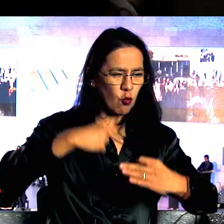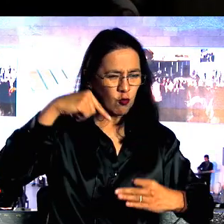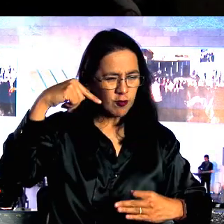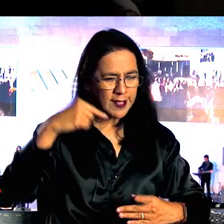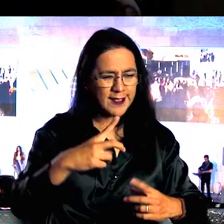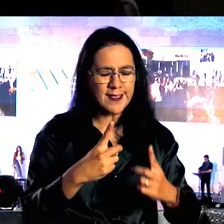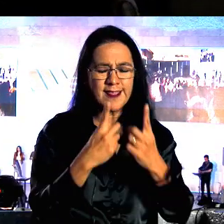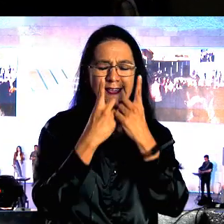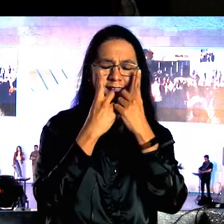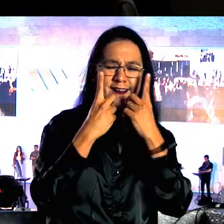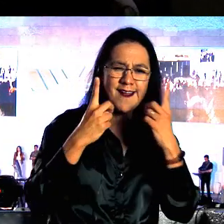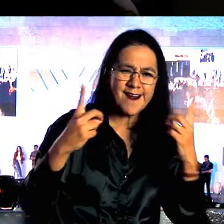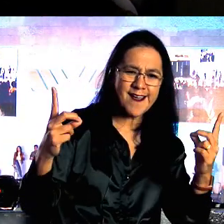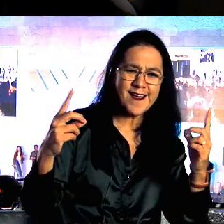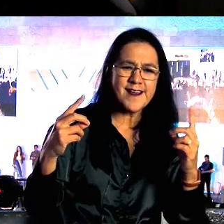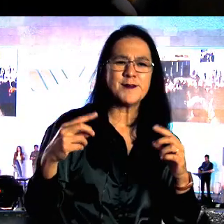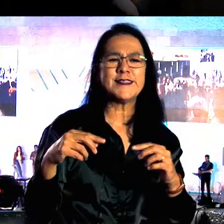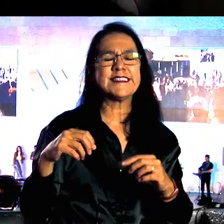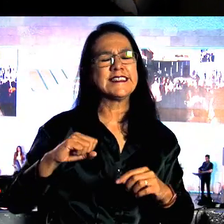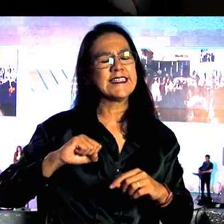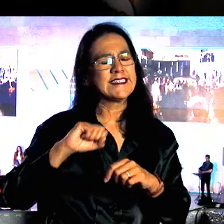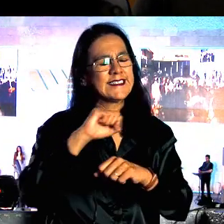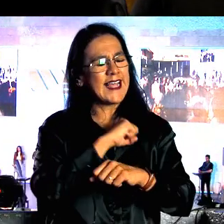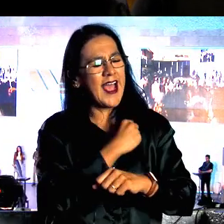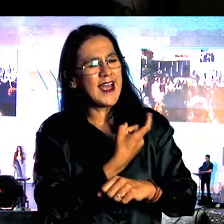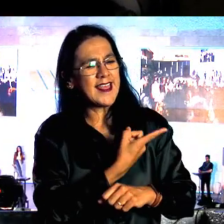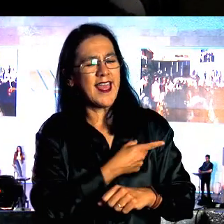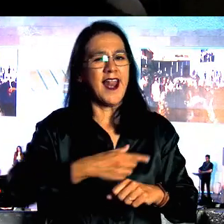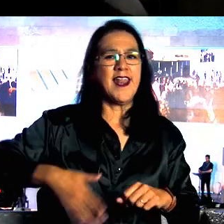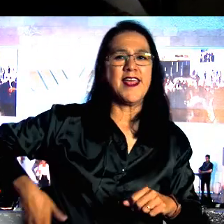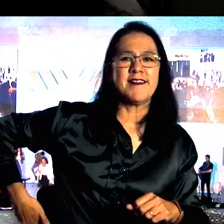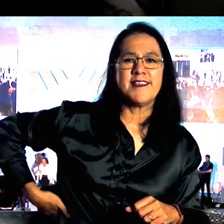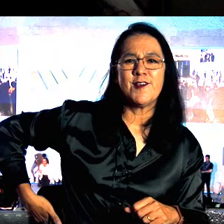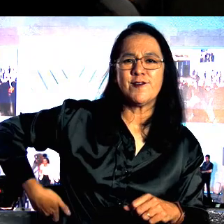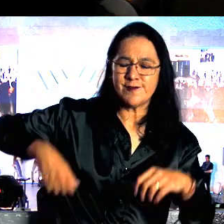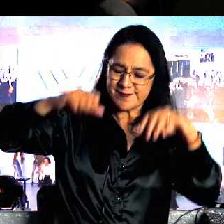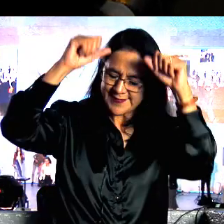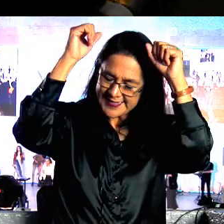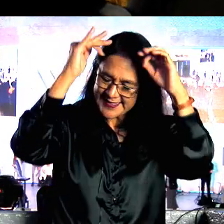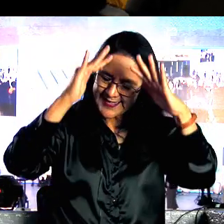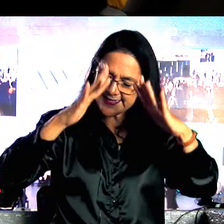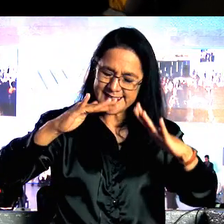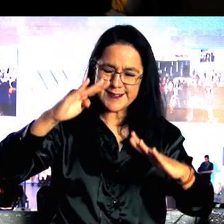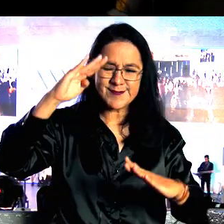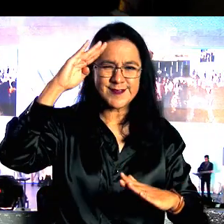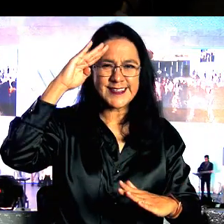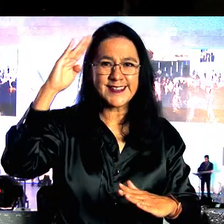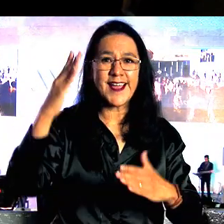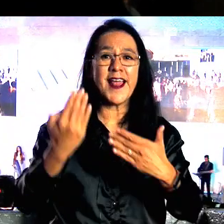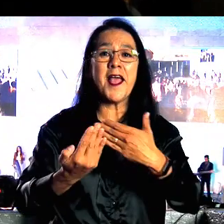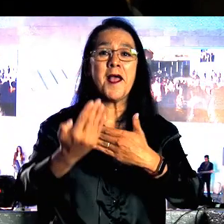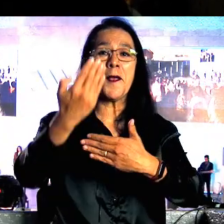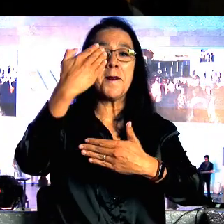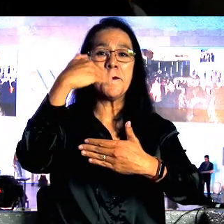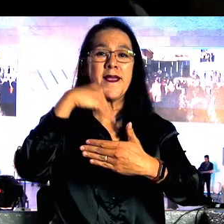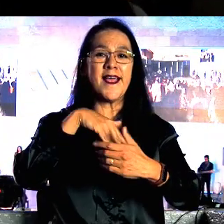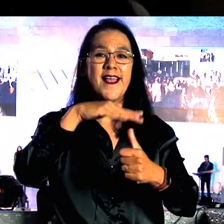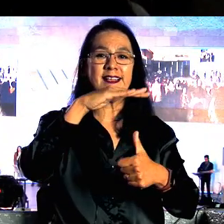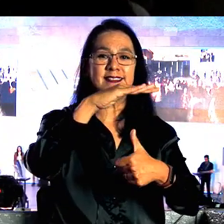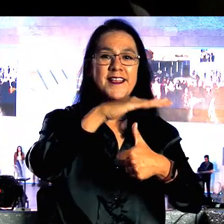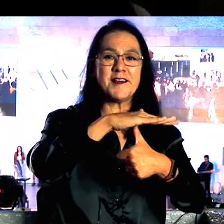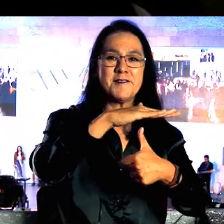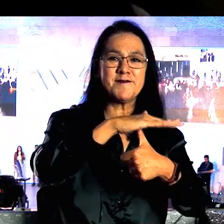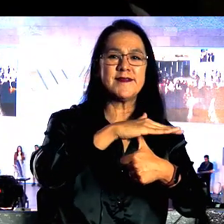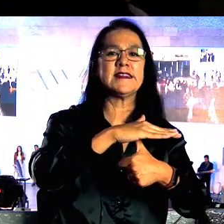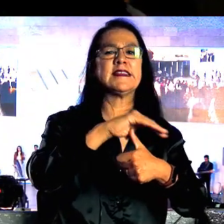declarando sanidad en sus riñones lo bendecimos Señor y él entra a esta mesa de